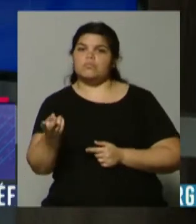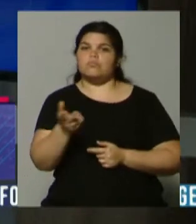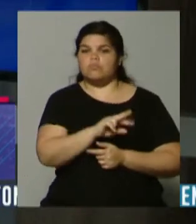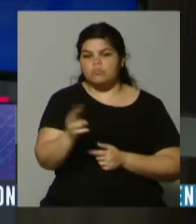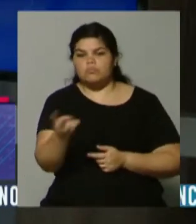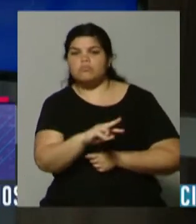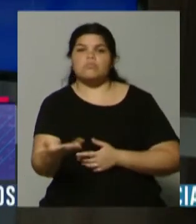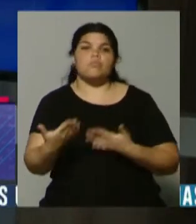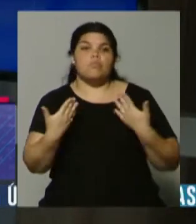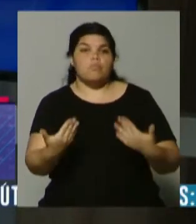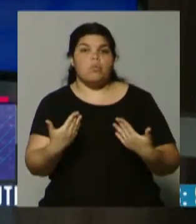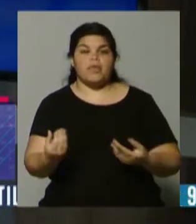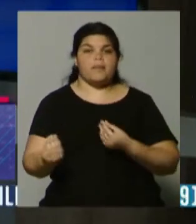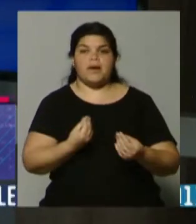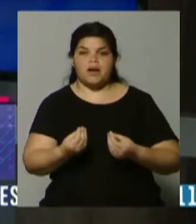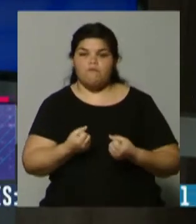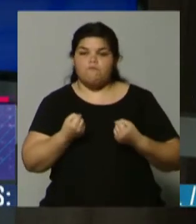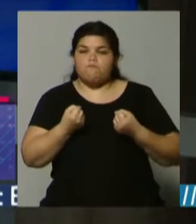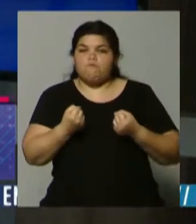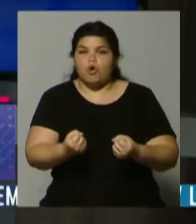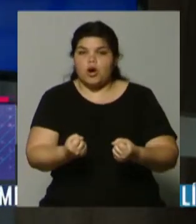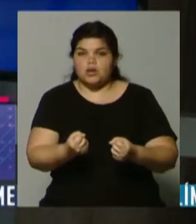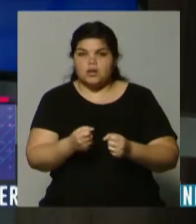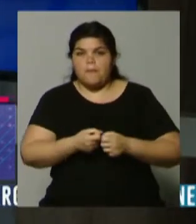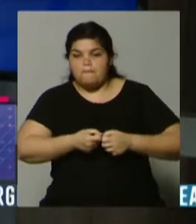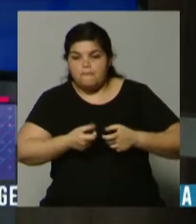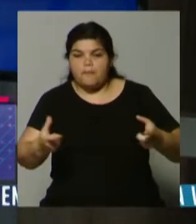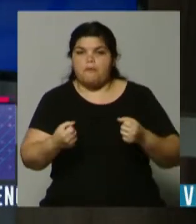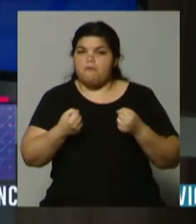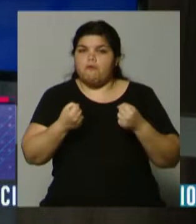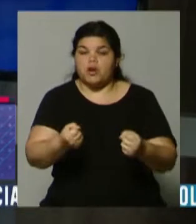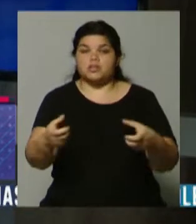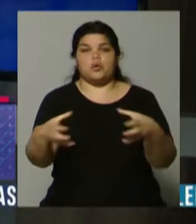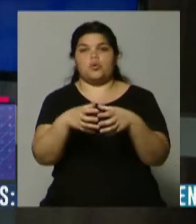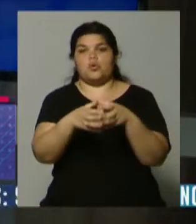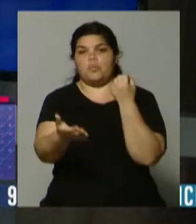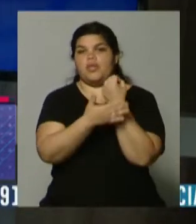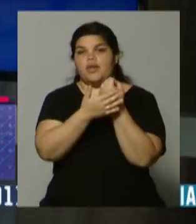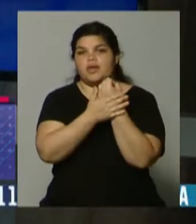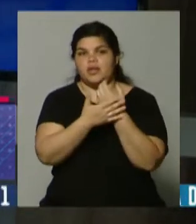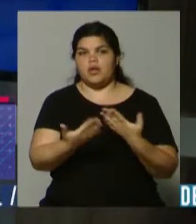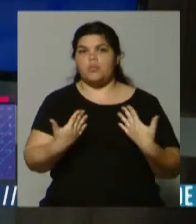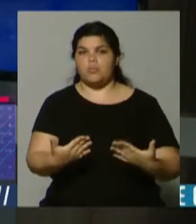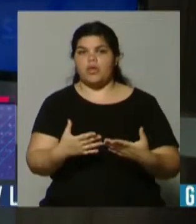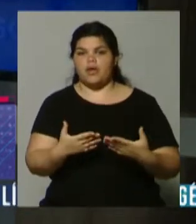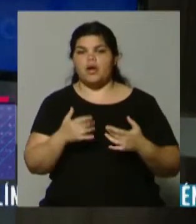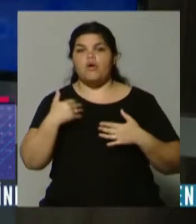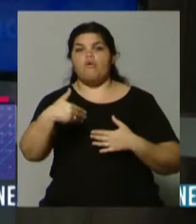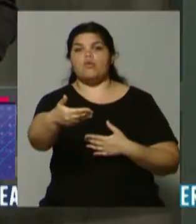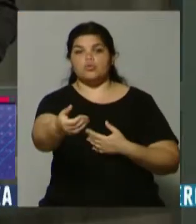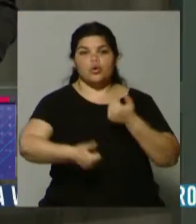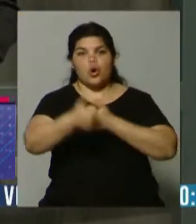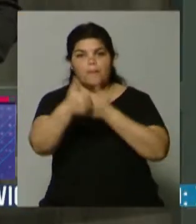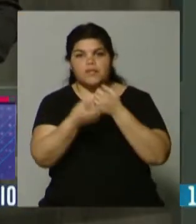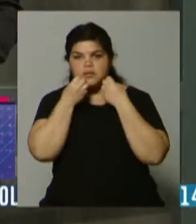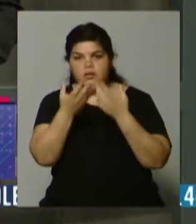para lograr, en base a esa presencia institucional un poco más fuerte, organizar un partido de izquierda que logre ser más competitivo en el futuro. Bien,